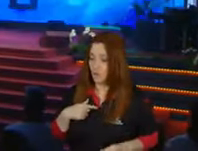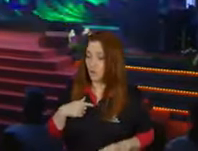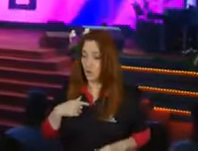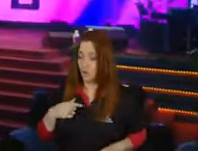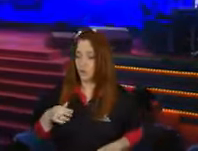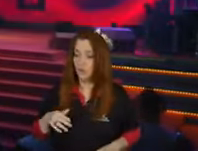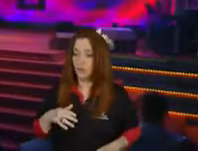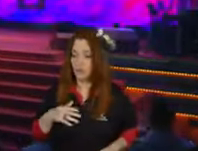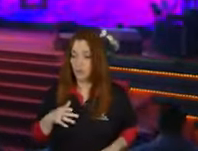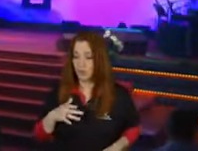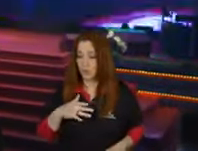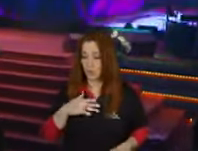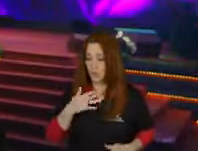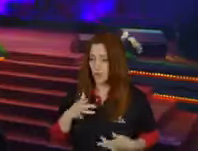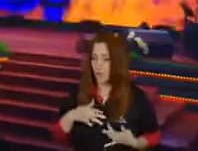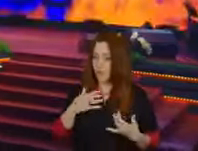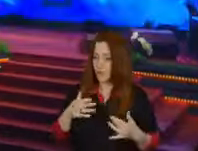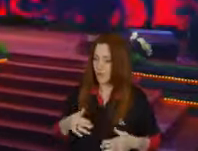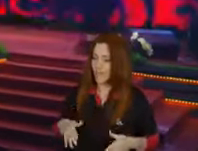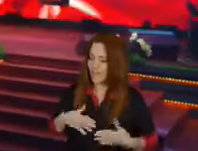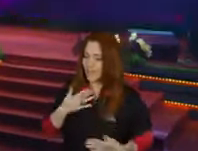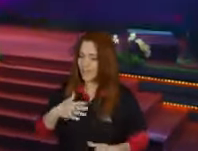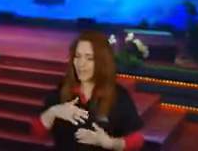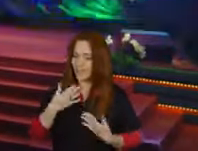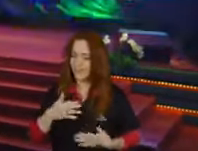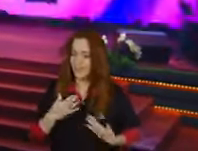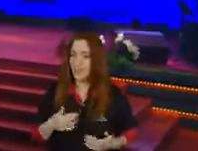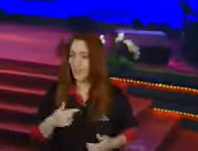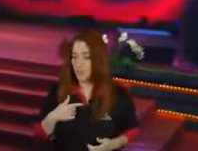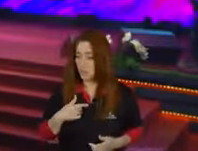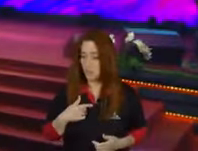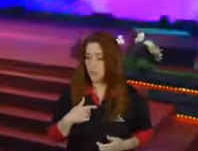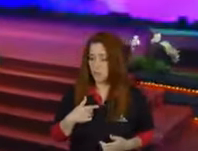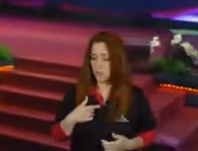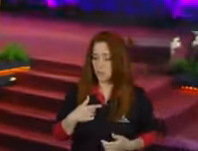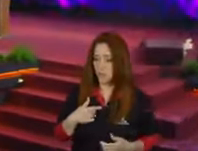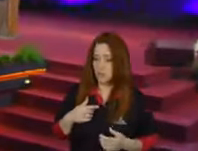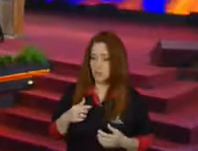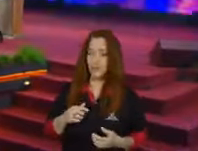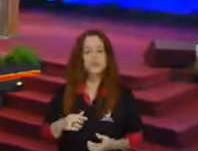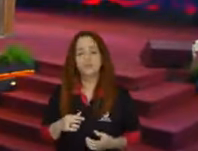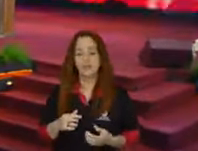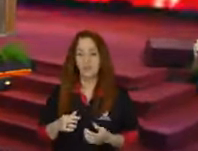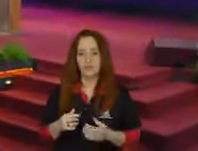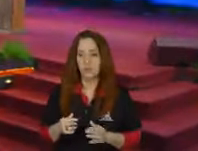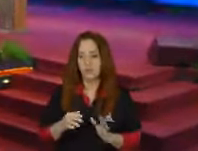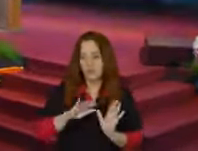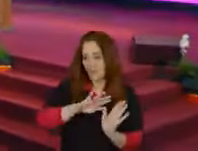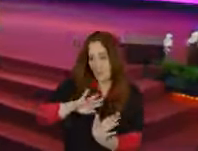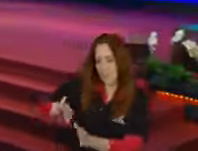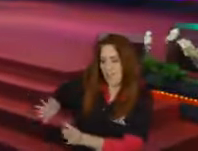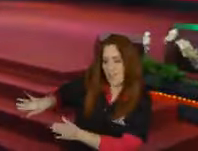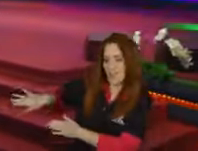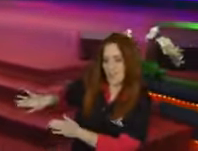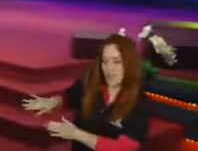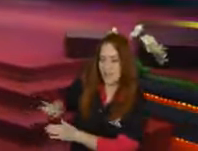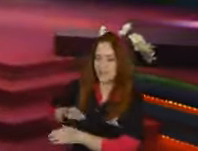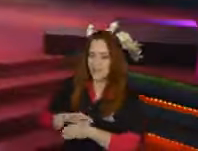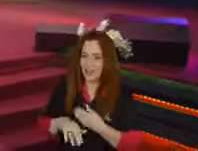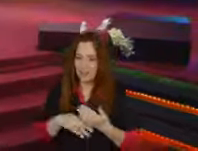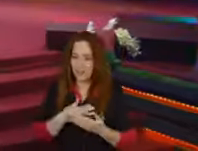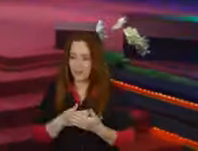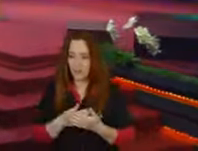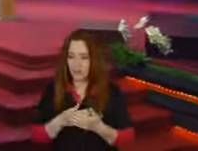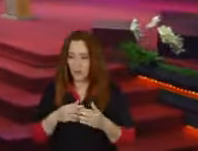lo duda, voy a repetir. Y me quité del gangueo, salí con los panas, porque esta pan no la cambio por nada. Que no